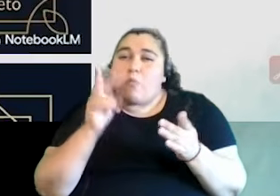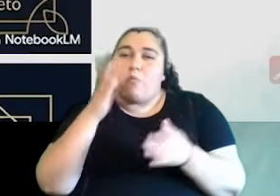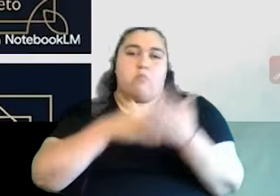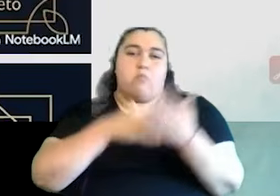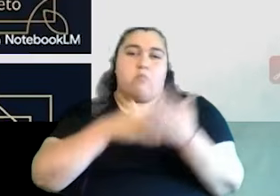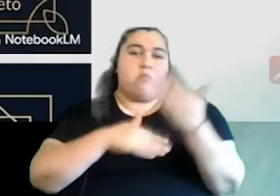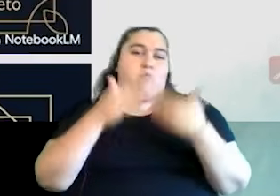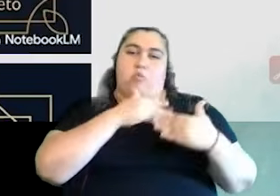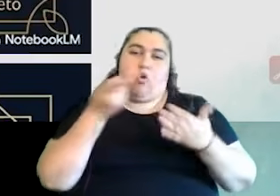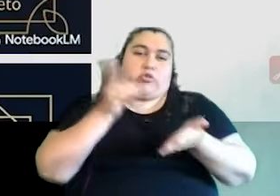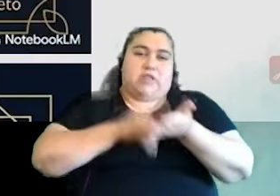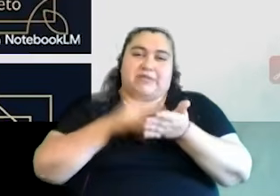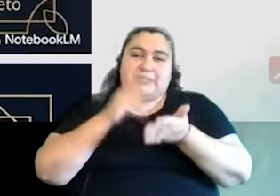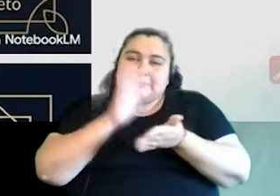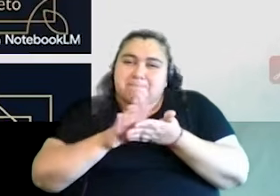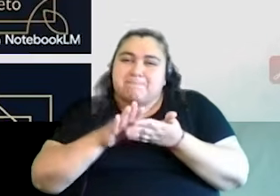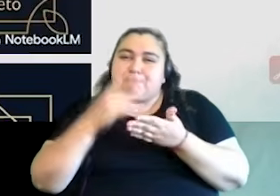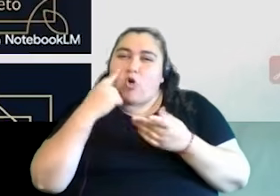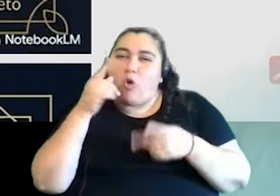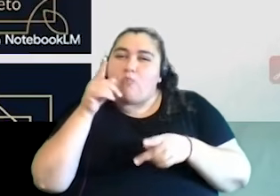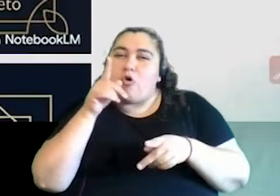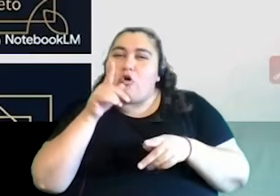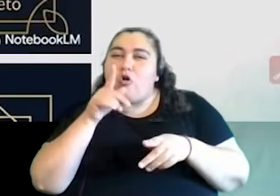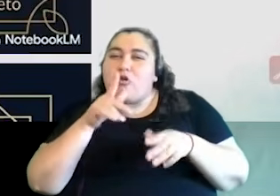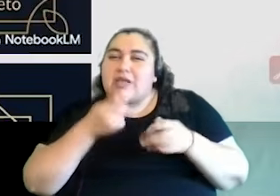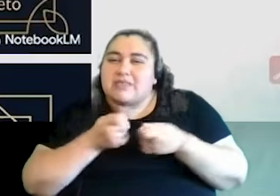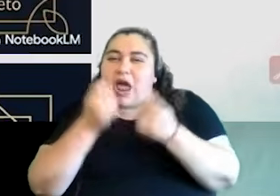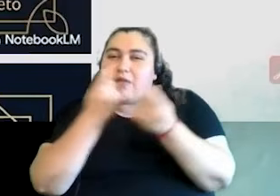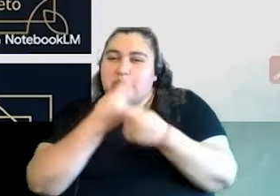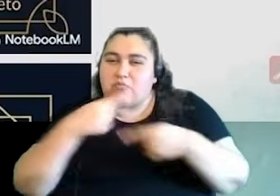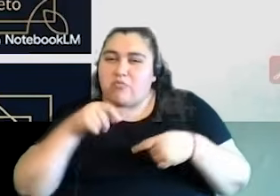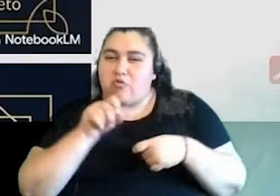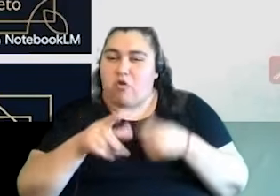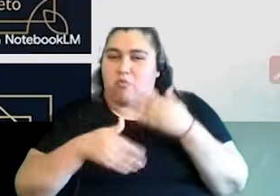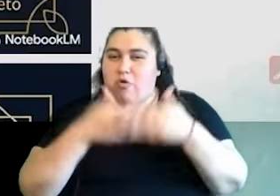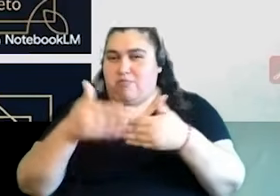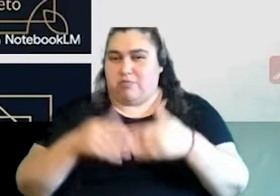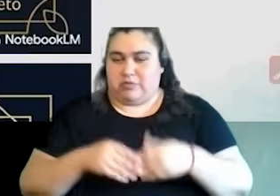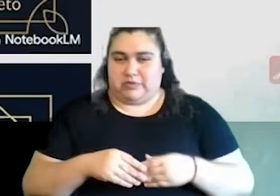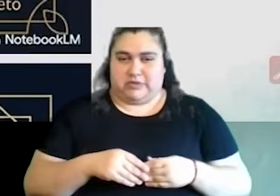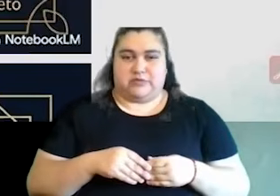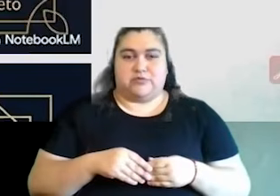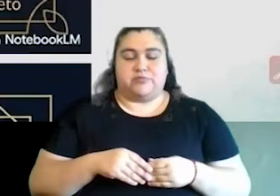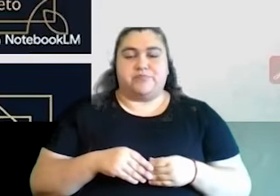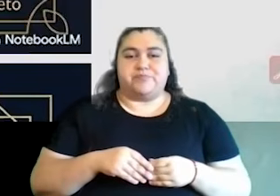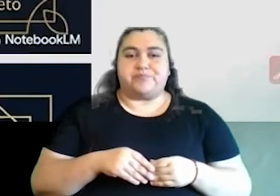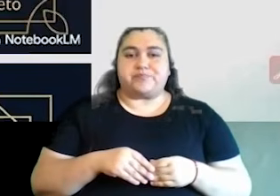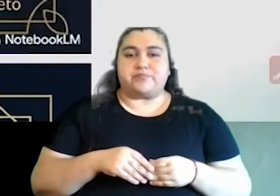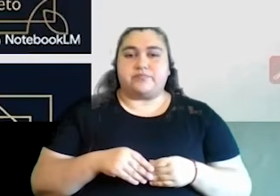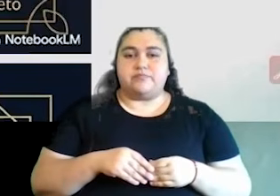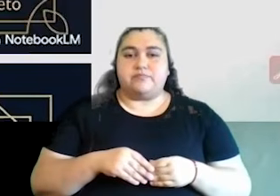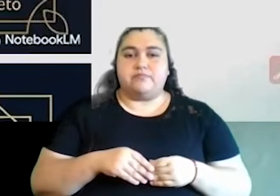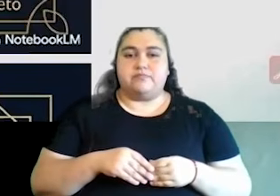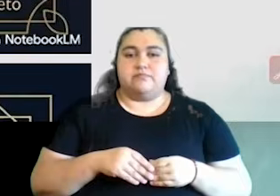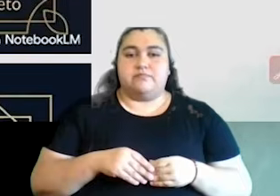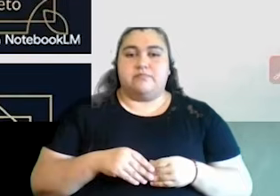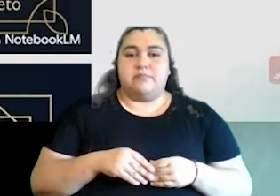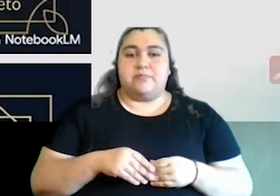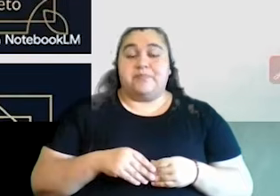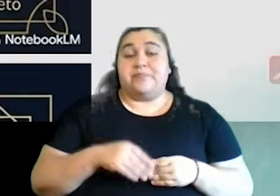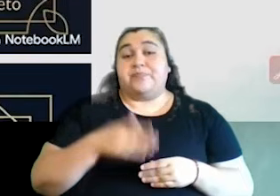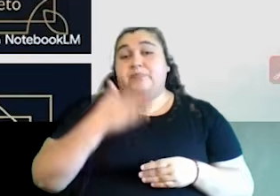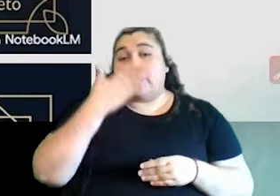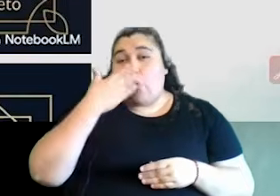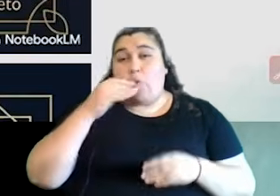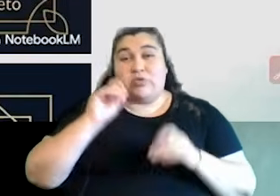la fiscalización, decayéndole esos beneficios que habíamos conversado hace rato. Y en el último,